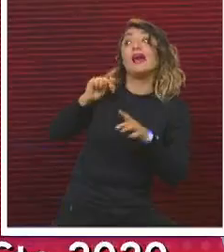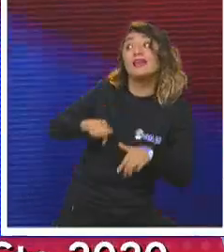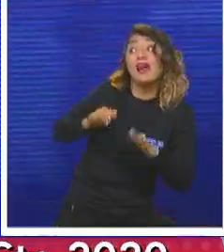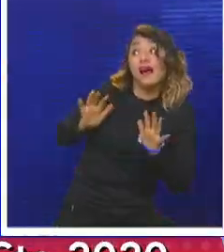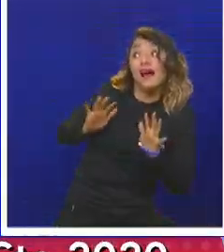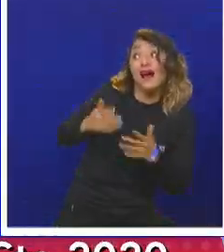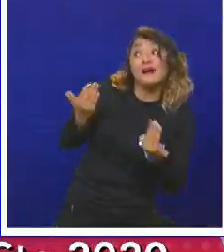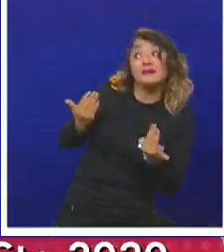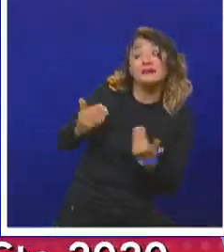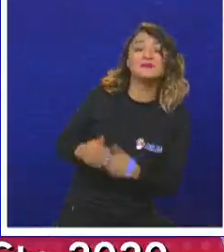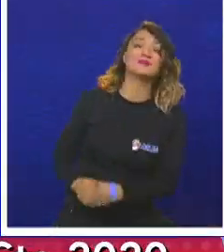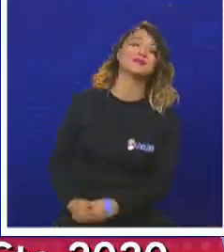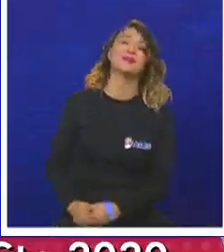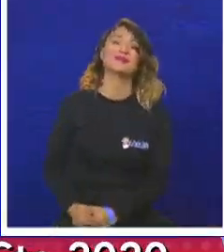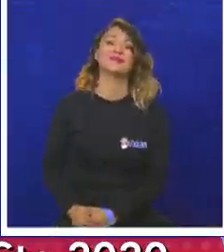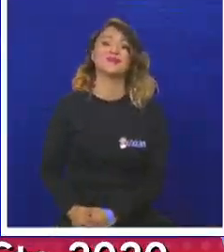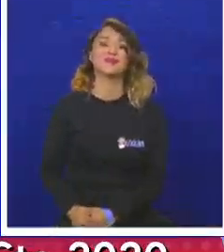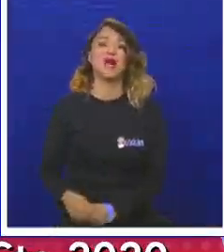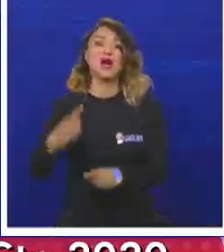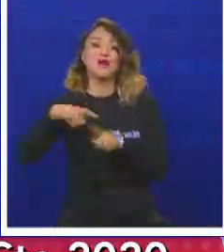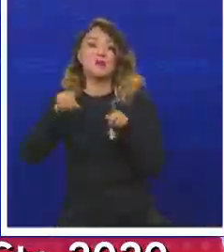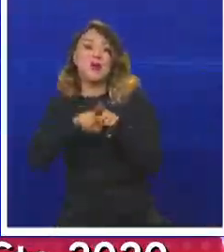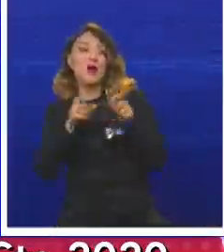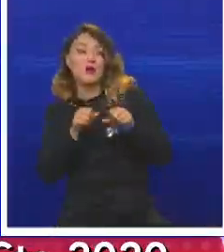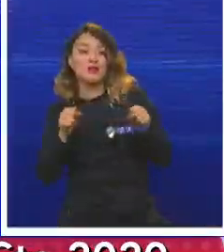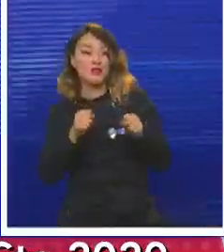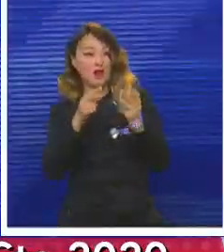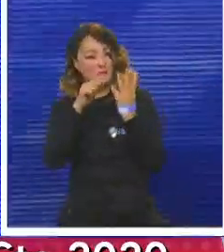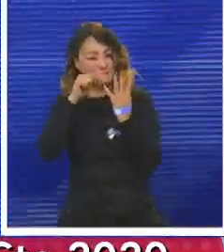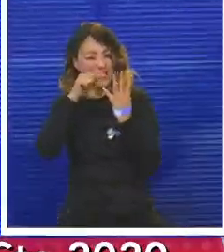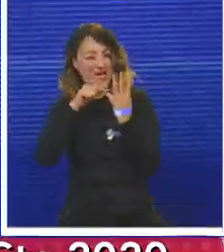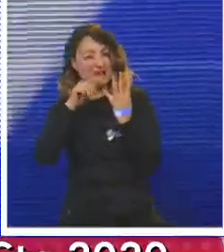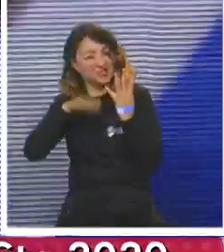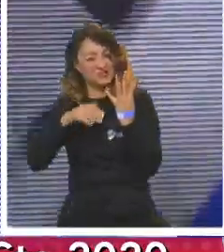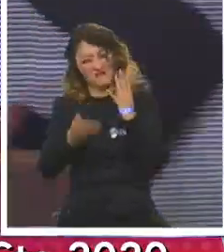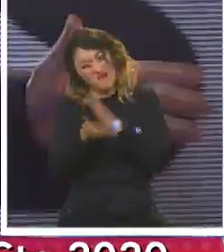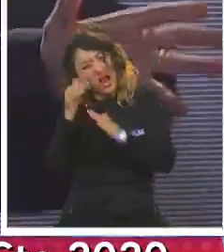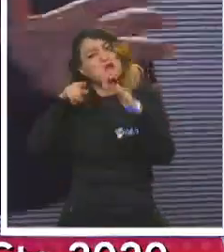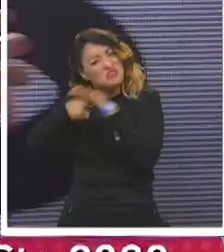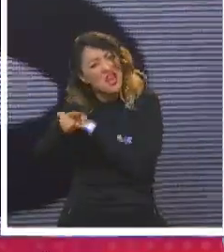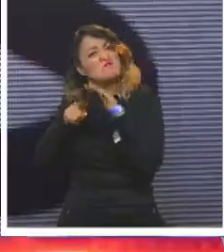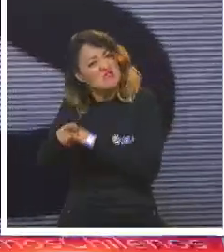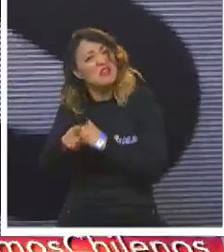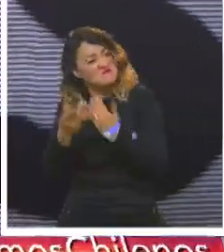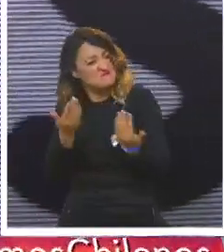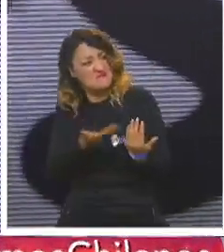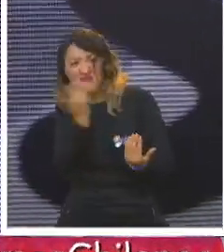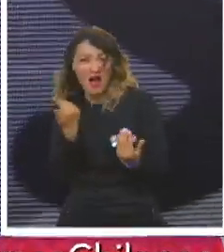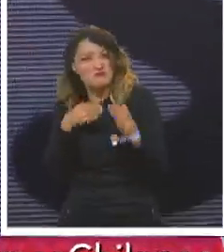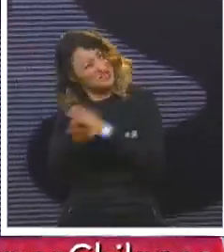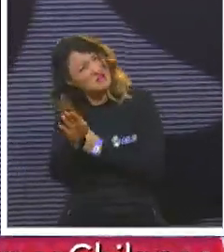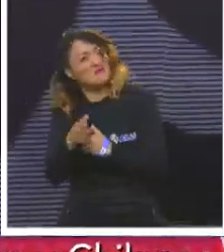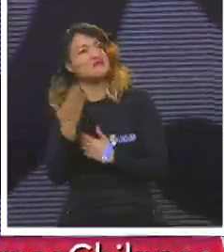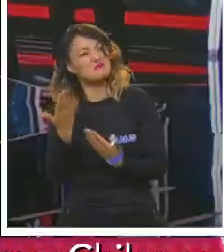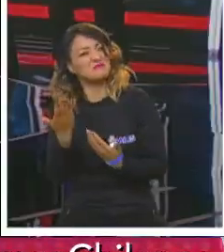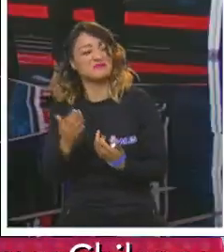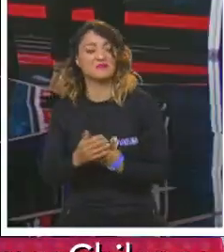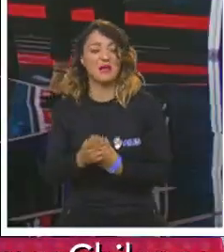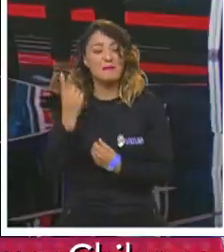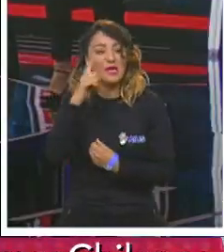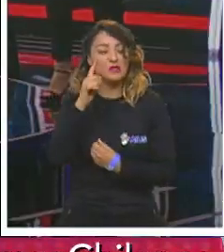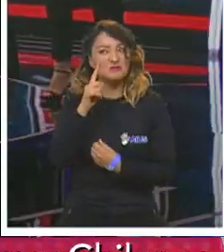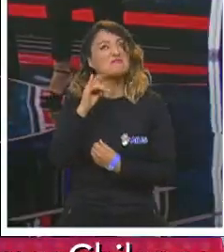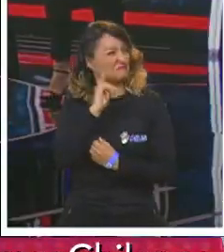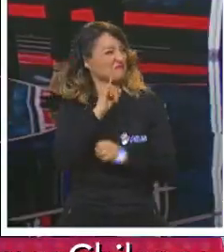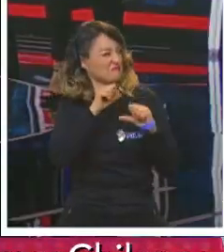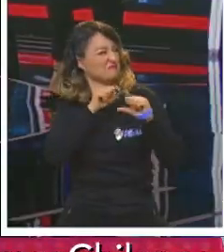ponernos de acuerdo. Y mi hermano me decía, vamos, entremos nomás a la casa, ¿qué tanto? Y nos pusimos de acuerdo para entrar, pero con mucho